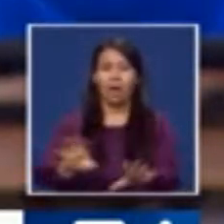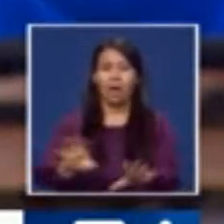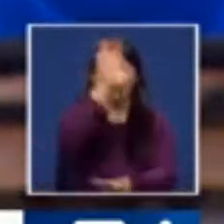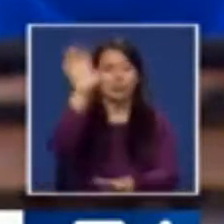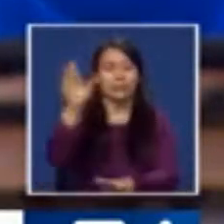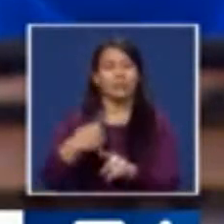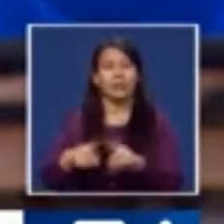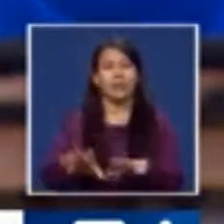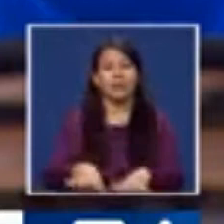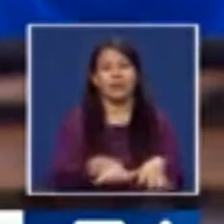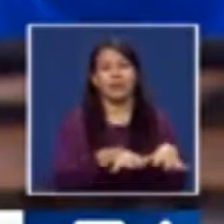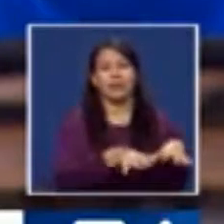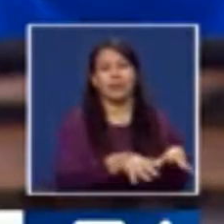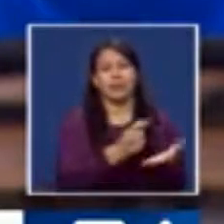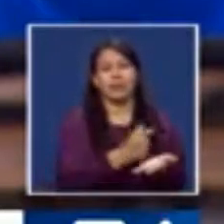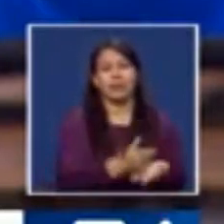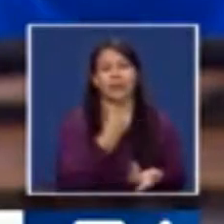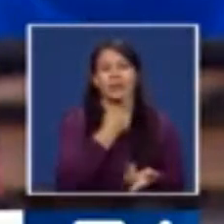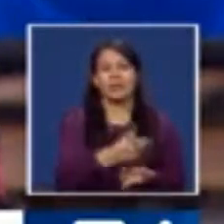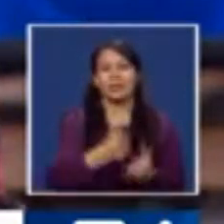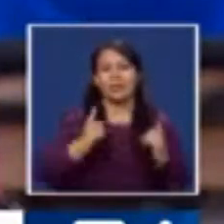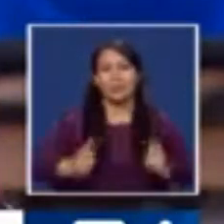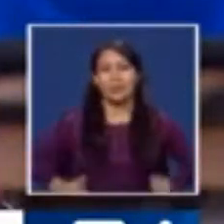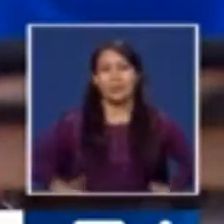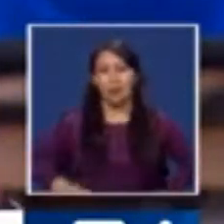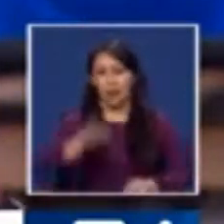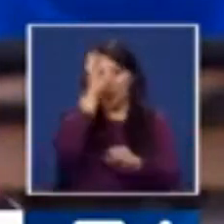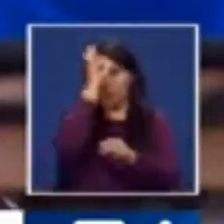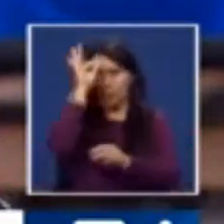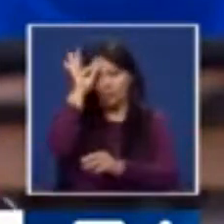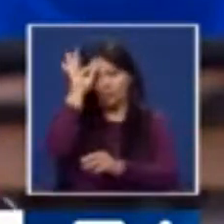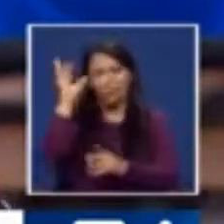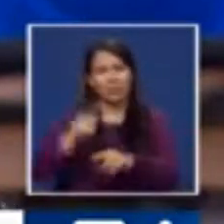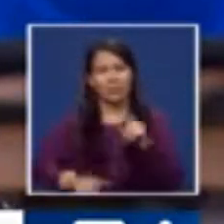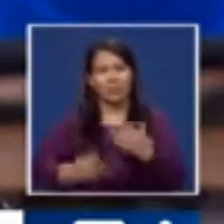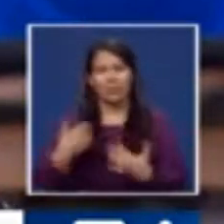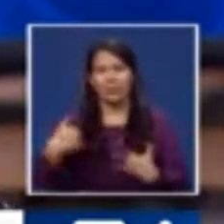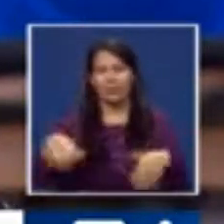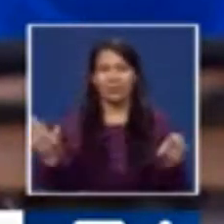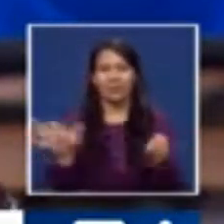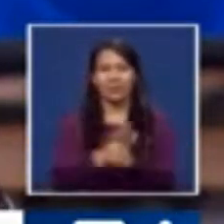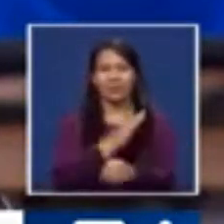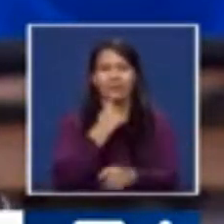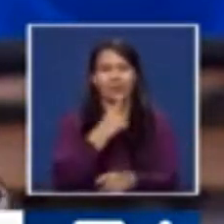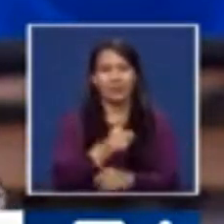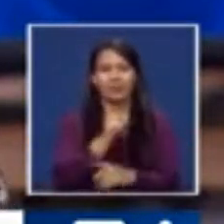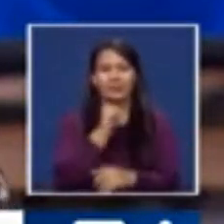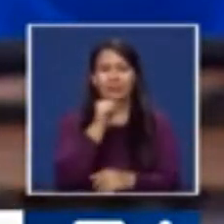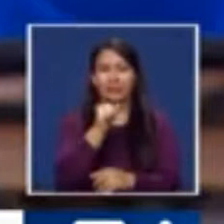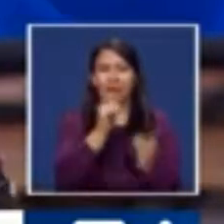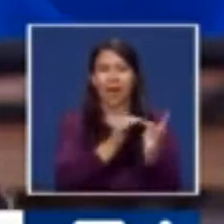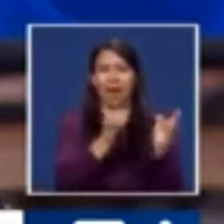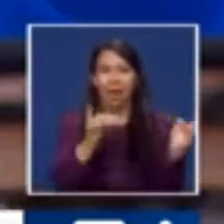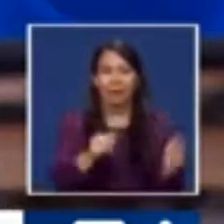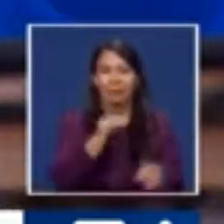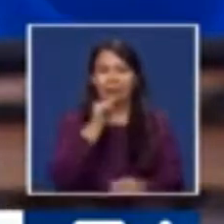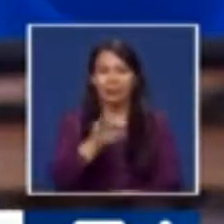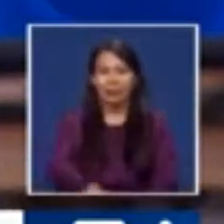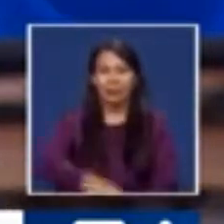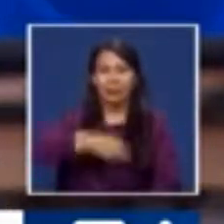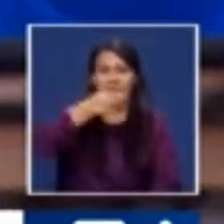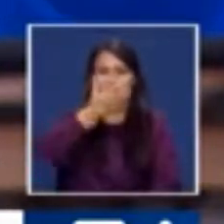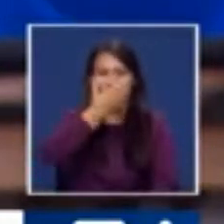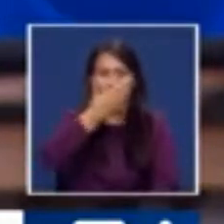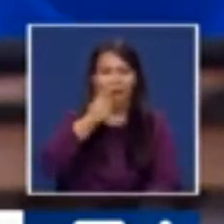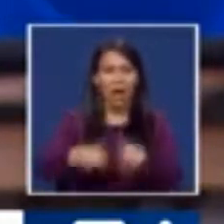de salud continúa con falencias como la falta de camas o equipos de bioseguridad para atender un aumento o un posible aumento de